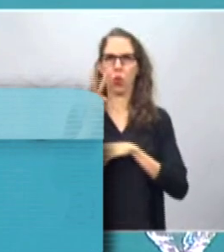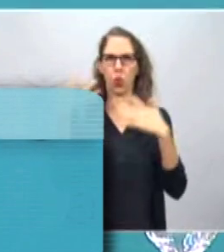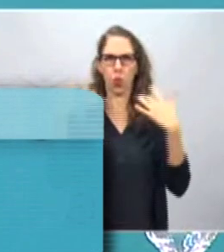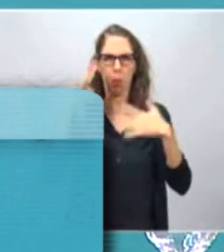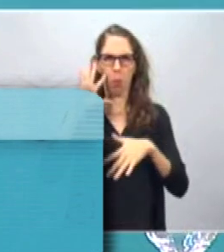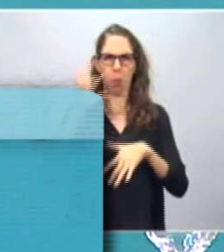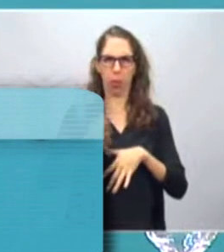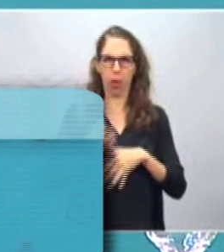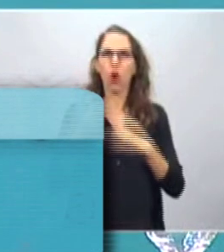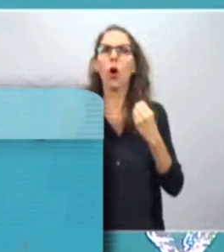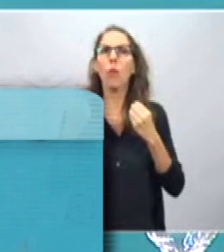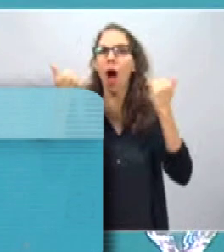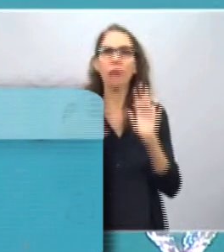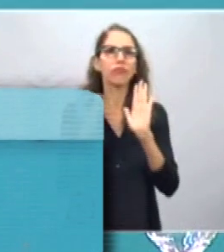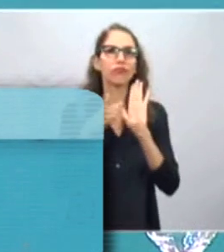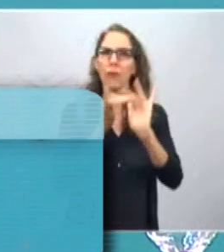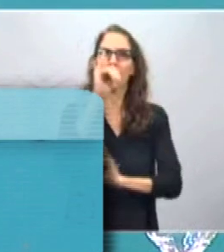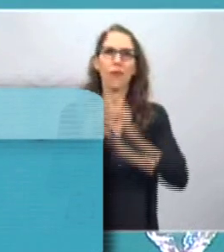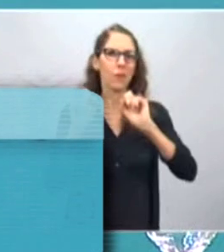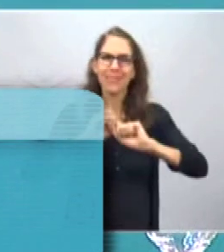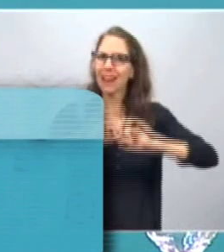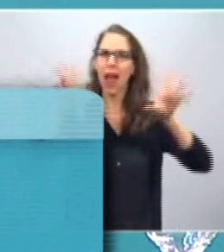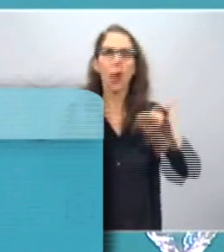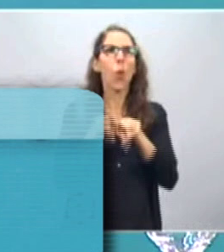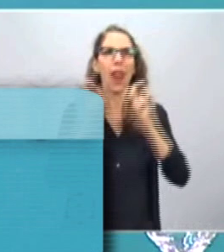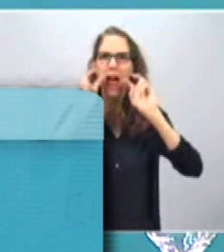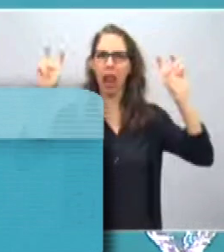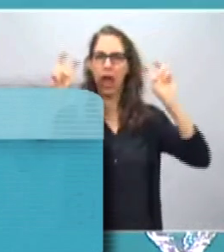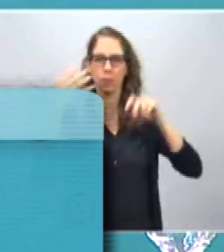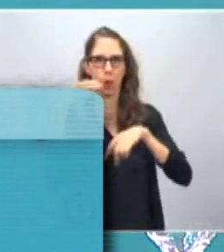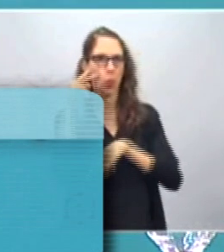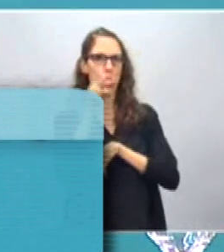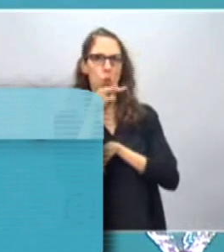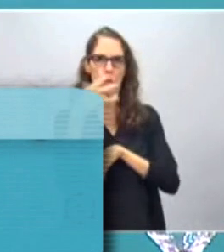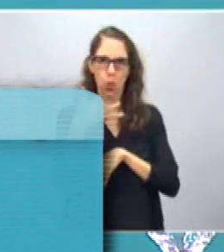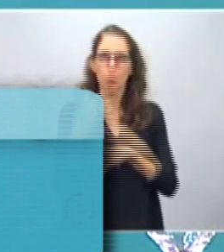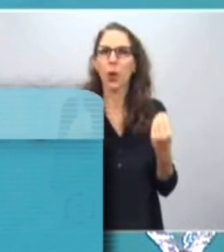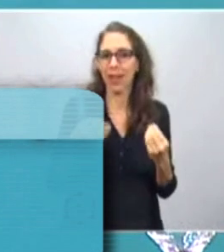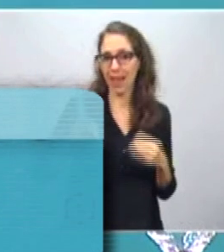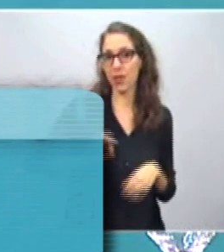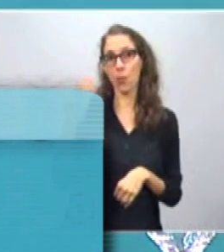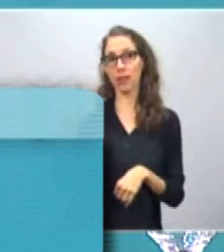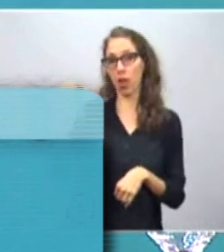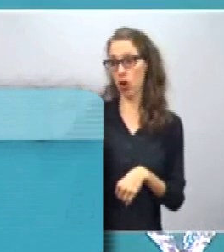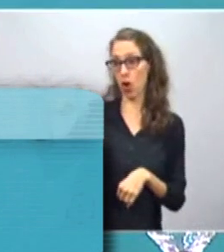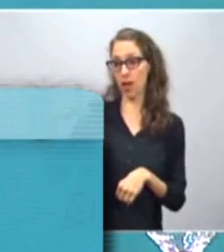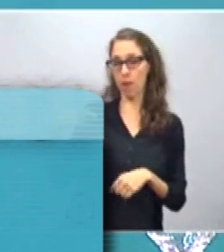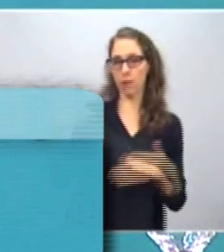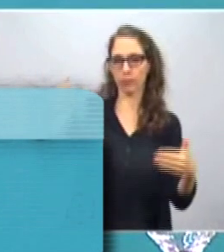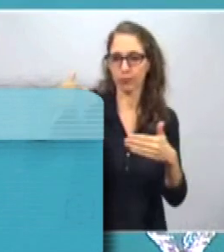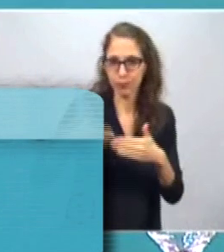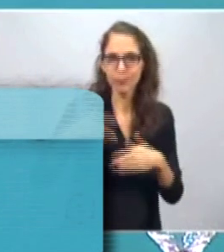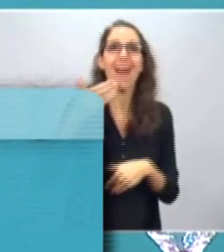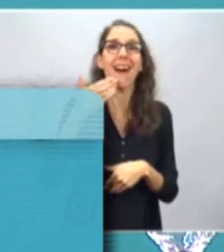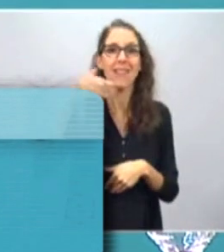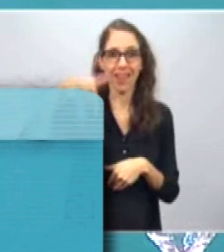reflejado con datos que son realmente alarmantes, porque de noviembre del año pasado a abril de este año,